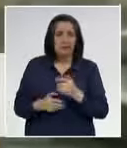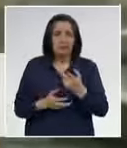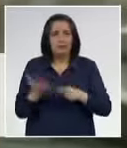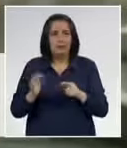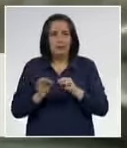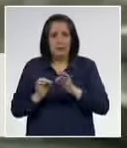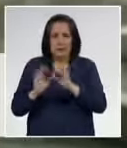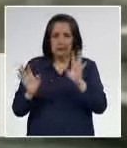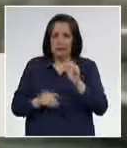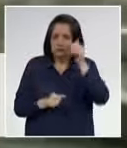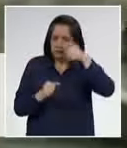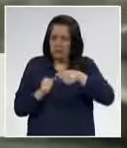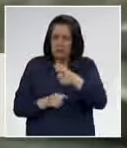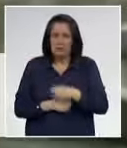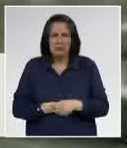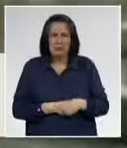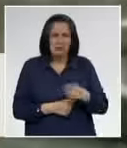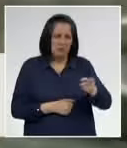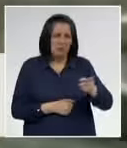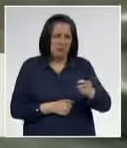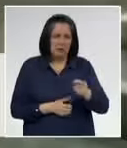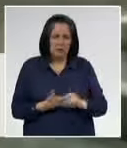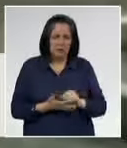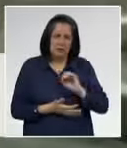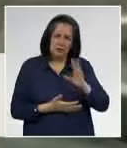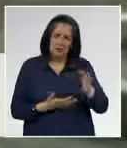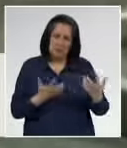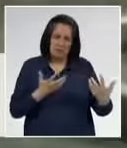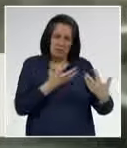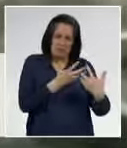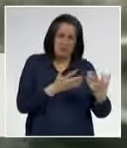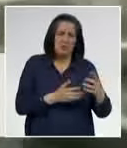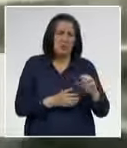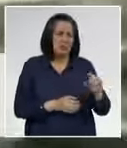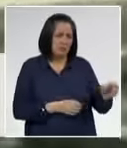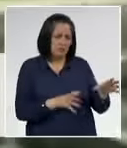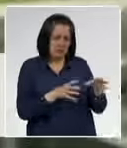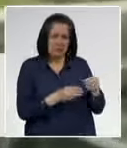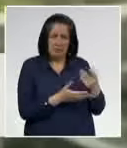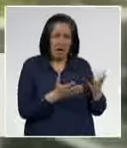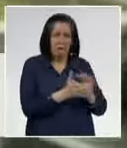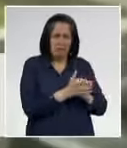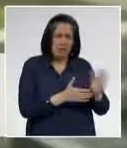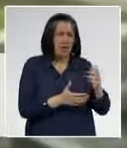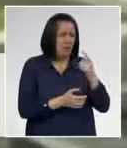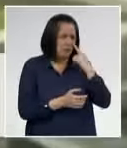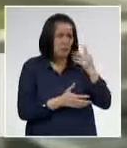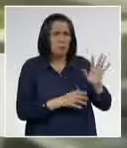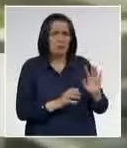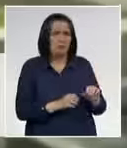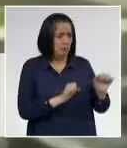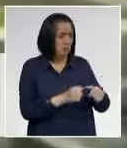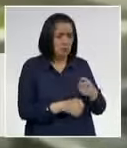claro que Martín recordaba. Usted es muy claro en negar una relación con Odebrecht. Sin embargo, usted reconoció cierto grado de amistad, muchos años de conocerse. Como podría ser